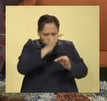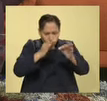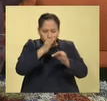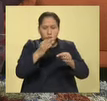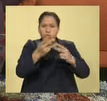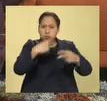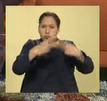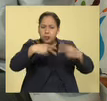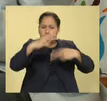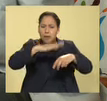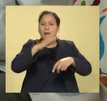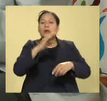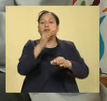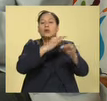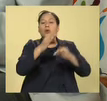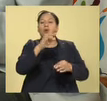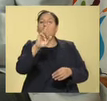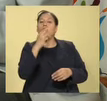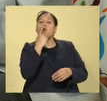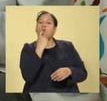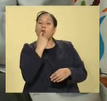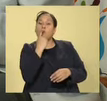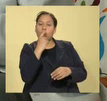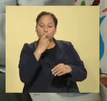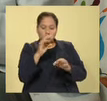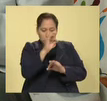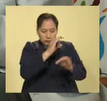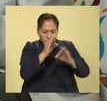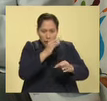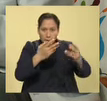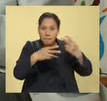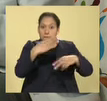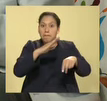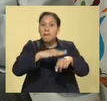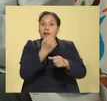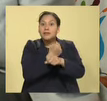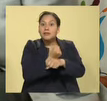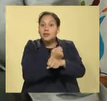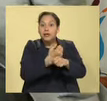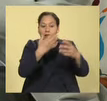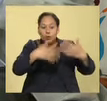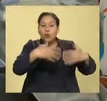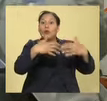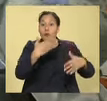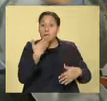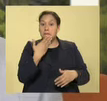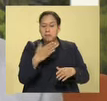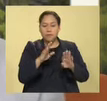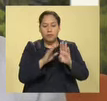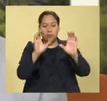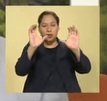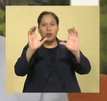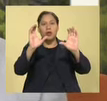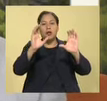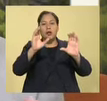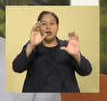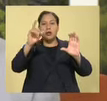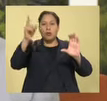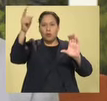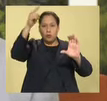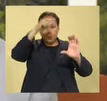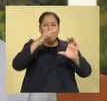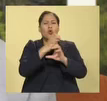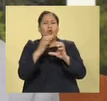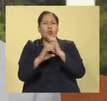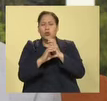Así rojos. es. Y la gran función de los riñones es que es un filtro de todos los desechos